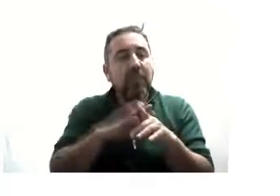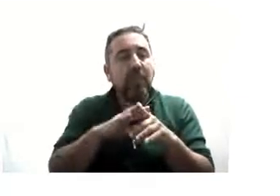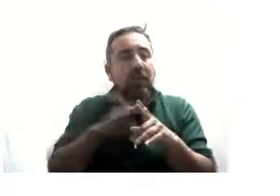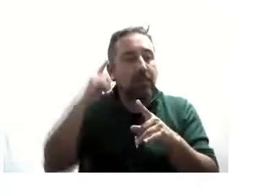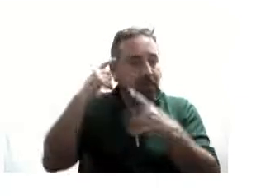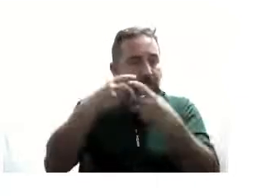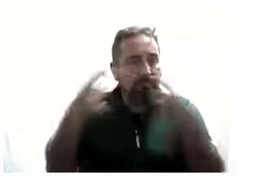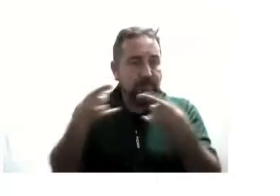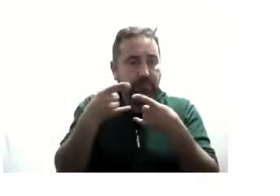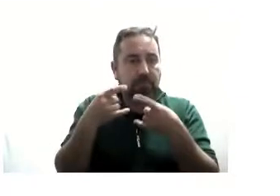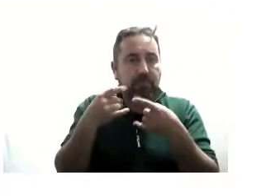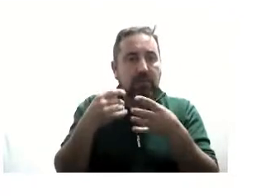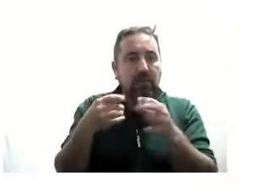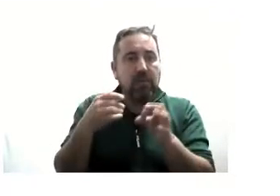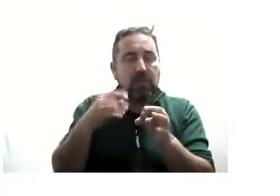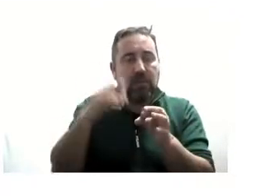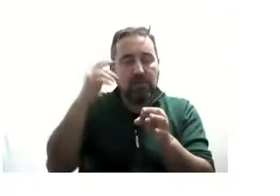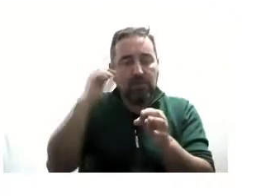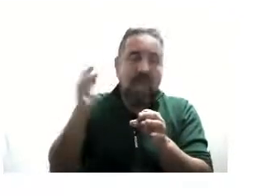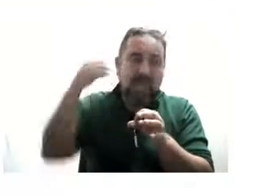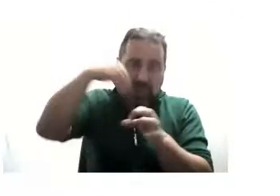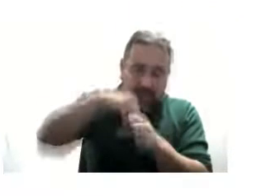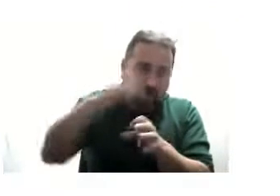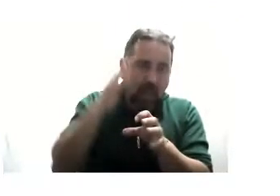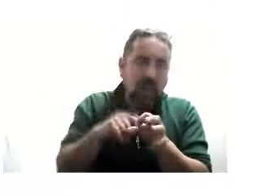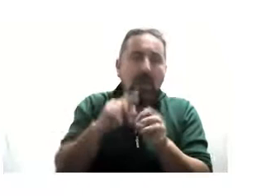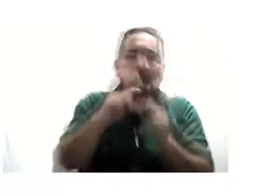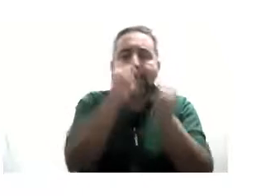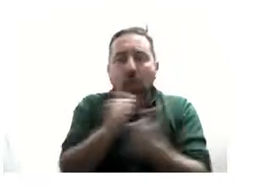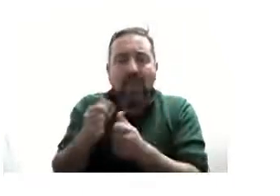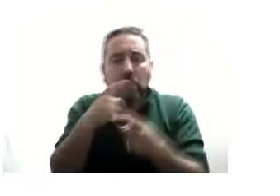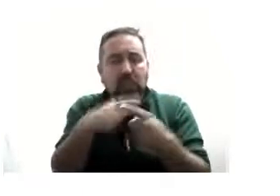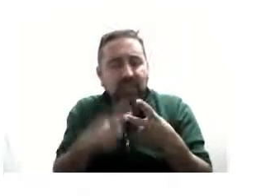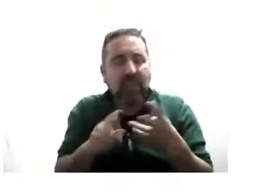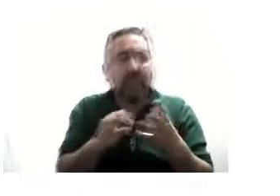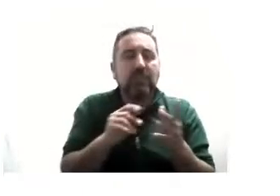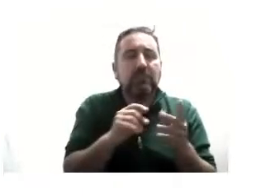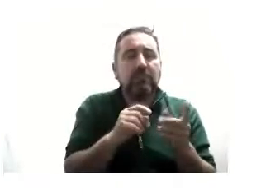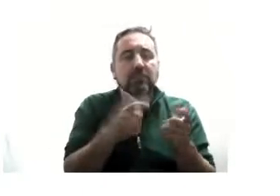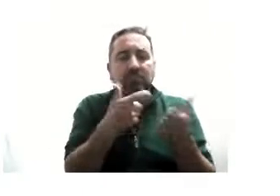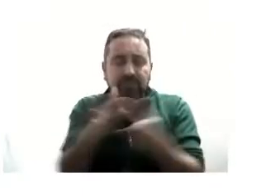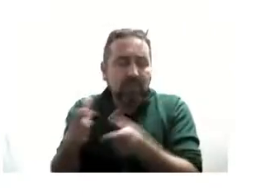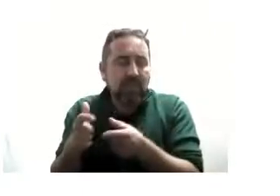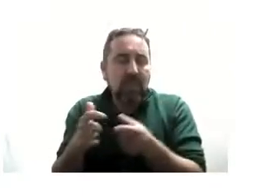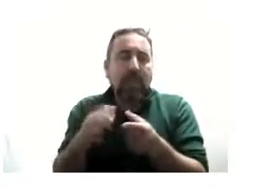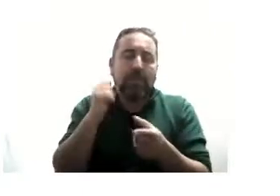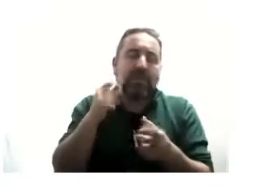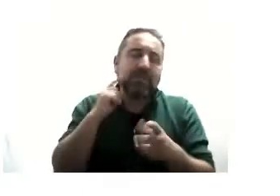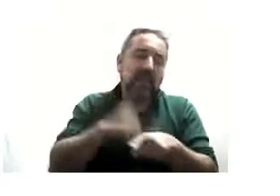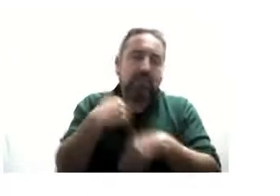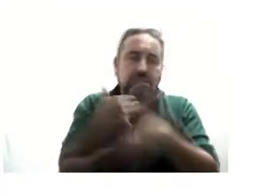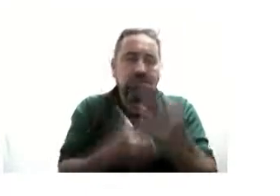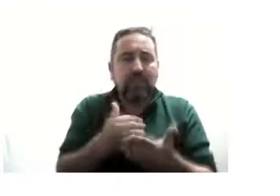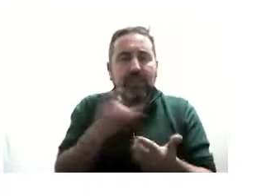también, bueno, tiene diferentes modelos, diferentes formas, pero ha ido simplificándose con el tiempo, cada vez